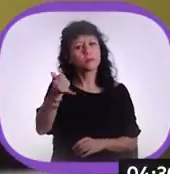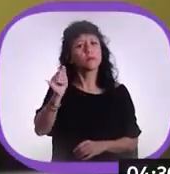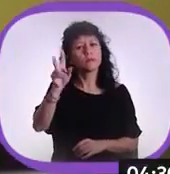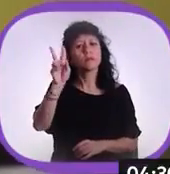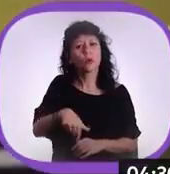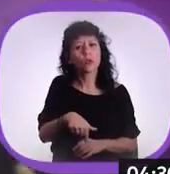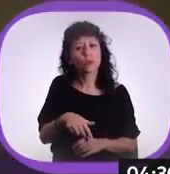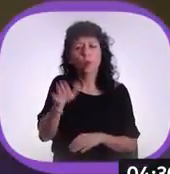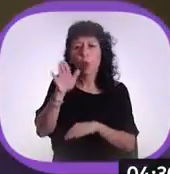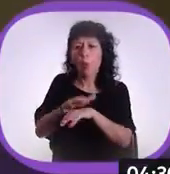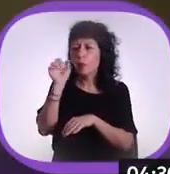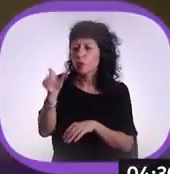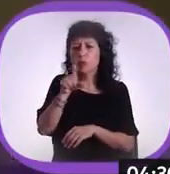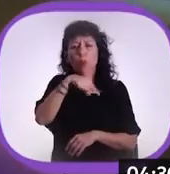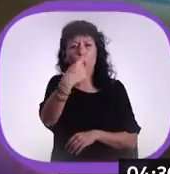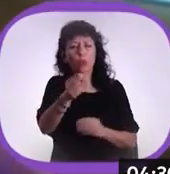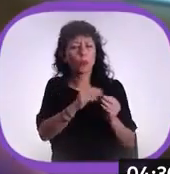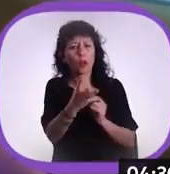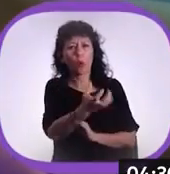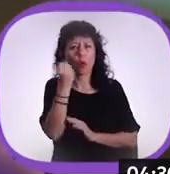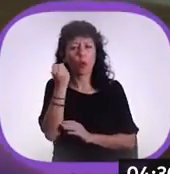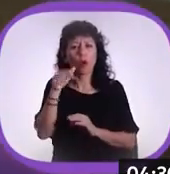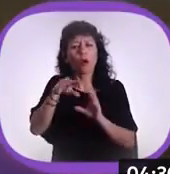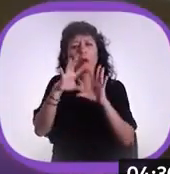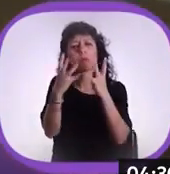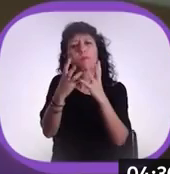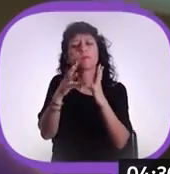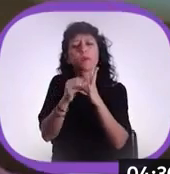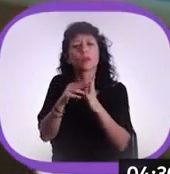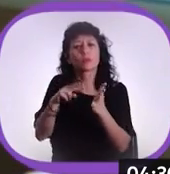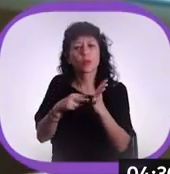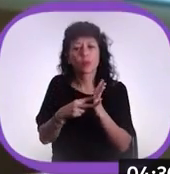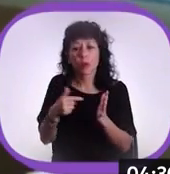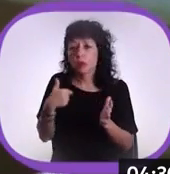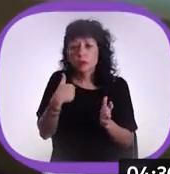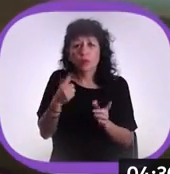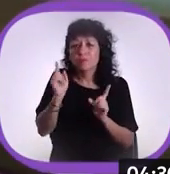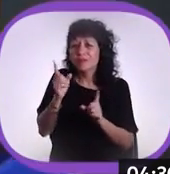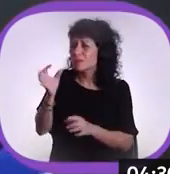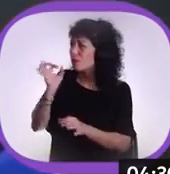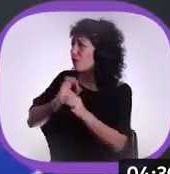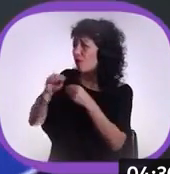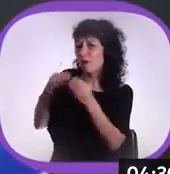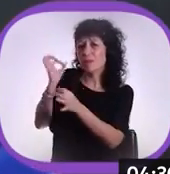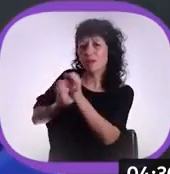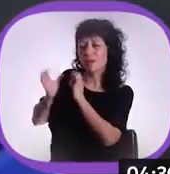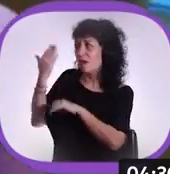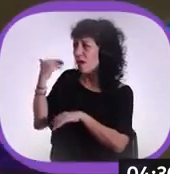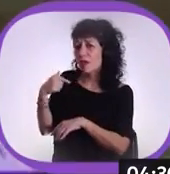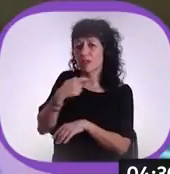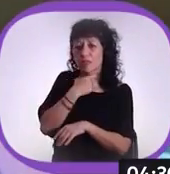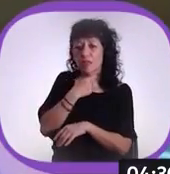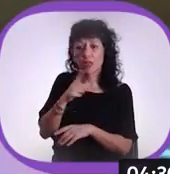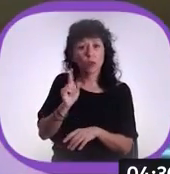Hiciste que capturaran a Bert y pusiste la Tierra en peligro. Yo solo quería anular la guerra, igual que mi ancestro. En realidad, él causó la guerra.